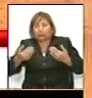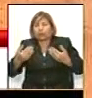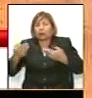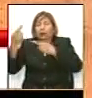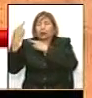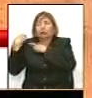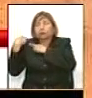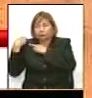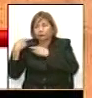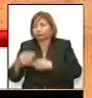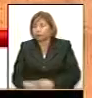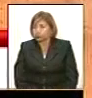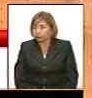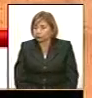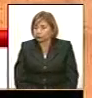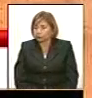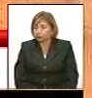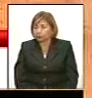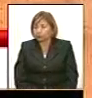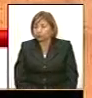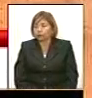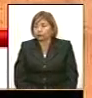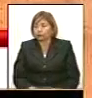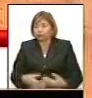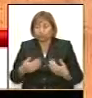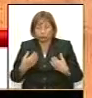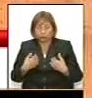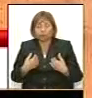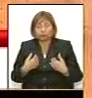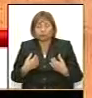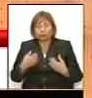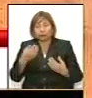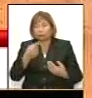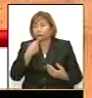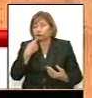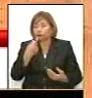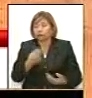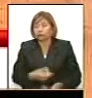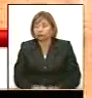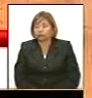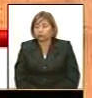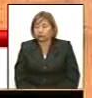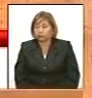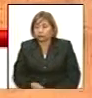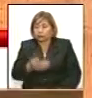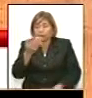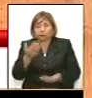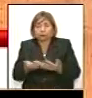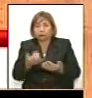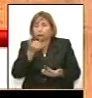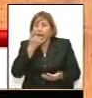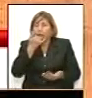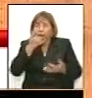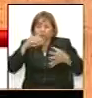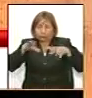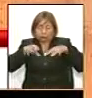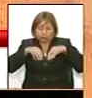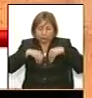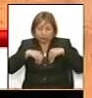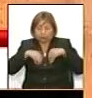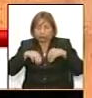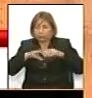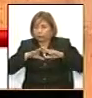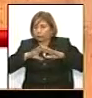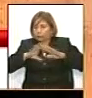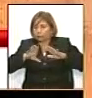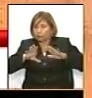Yo he tenido cargo de funcionario público y yo siempre lo dije, si alguna cosa cometo, lo voy a asumir simplemente. O sea, no